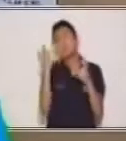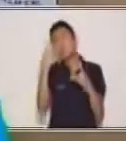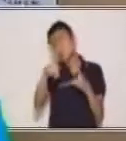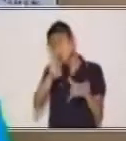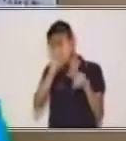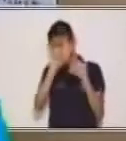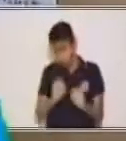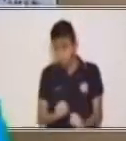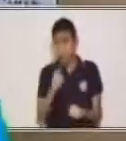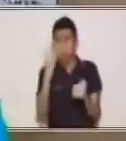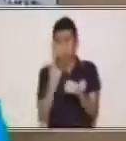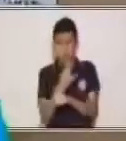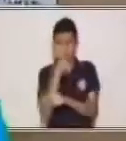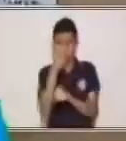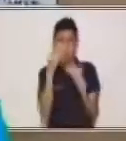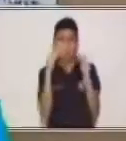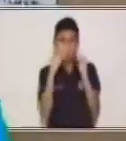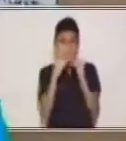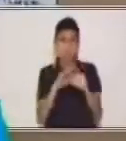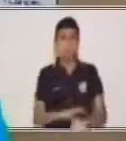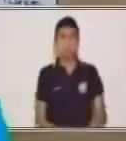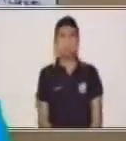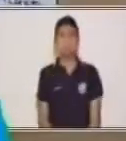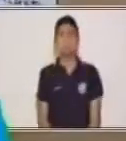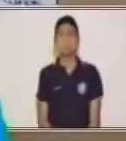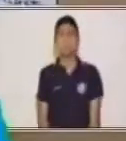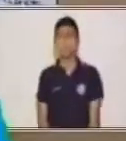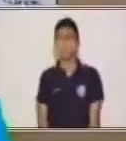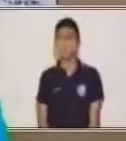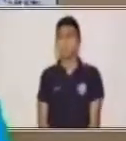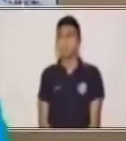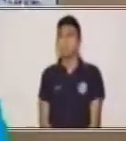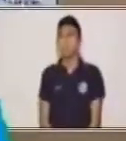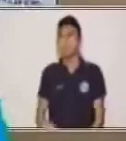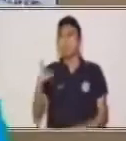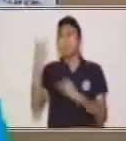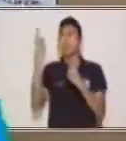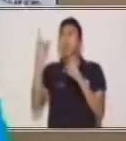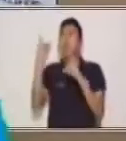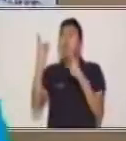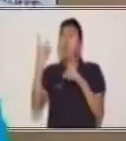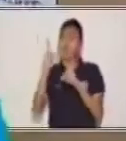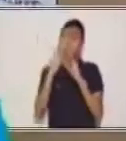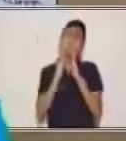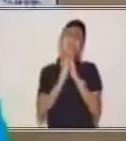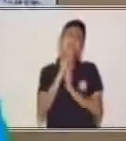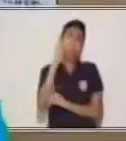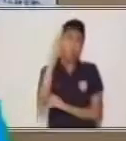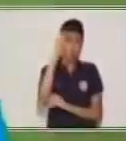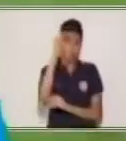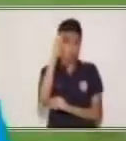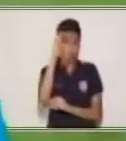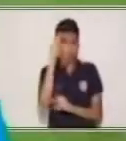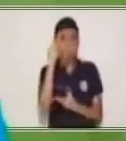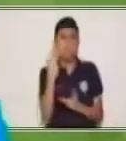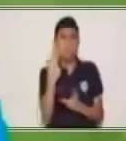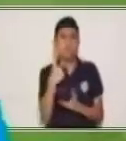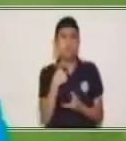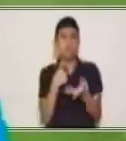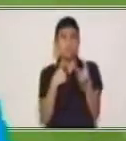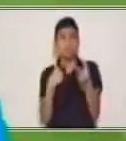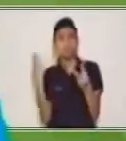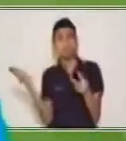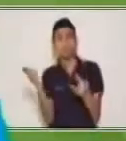mismos pueden realizar en casa. Ese archivo, ese documento que ustedes van a estudiar, recuerden meterlo entonces en su folder